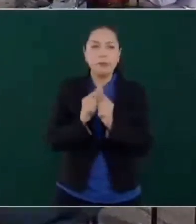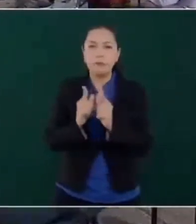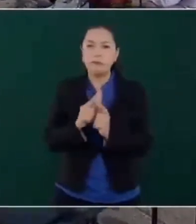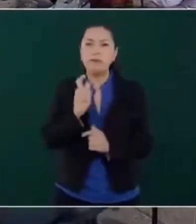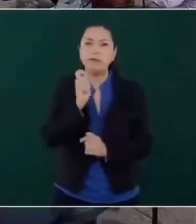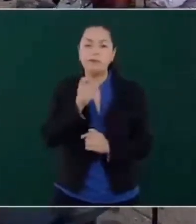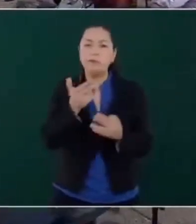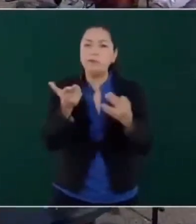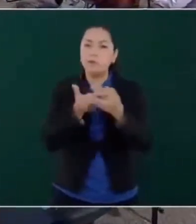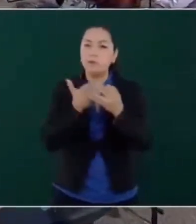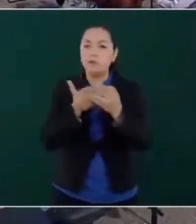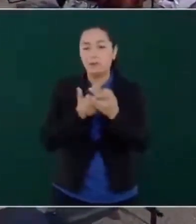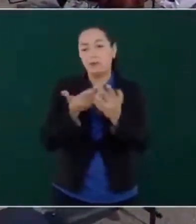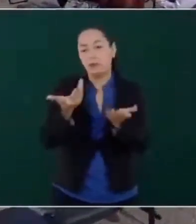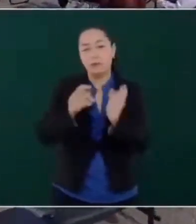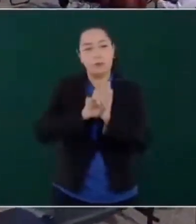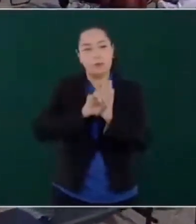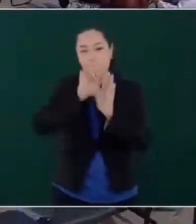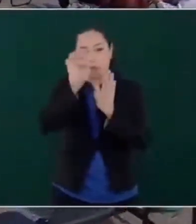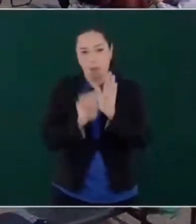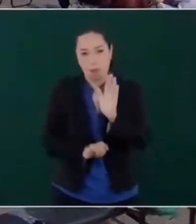ejemplo.